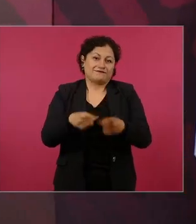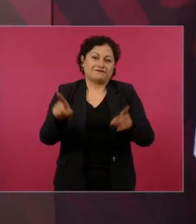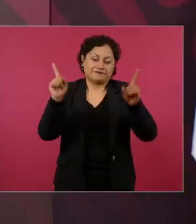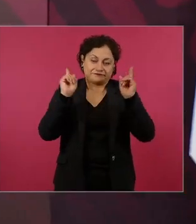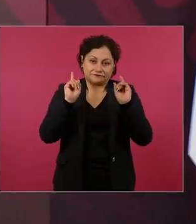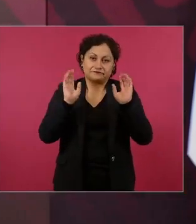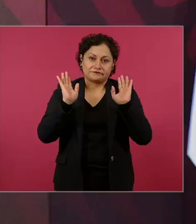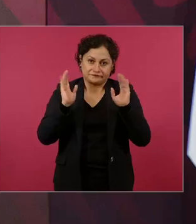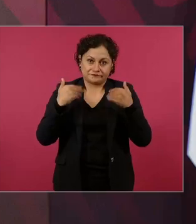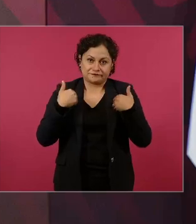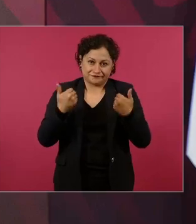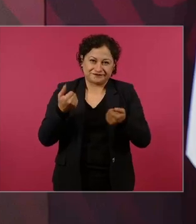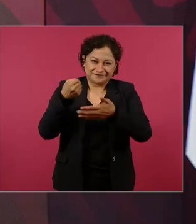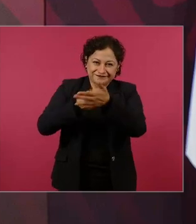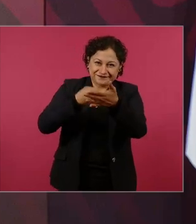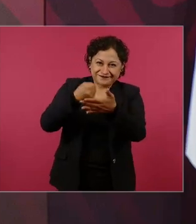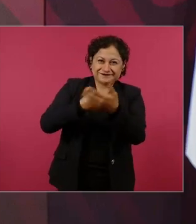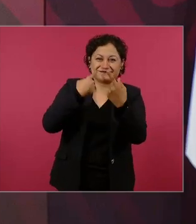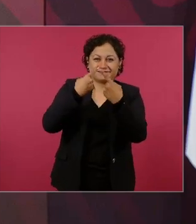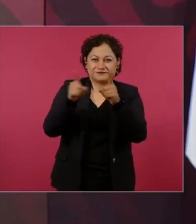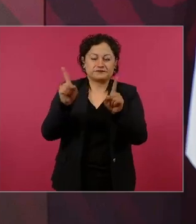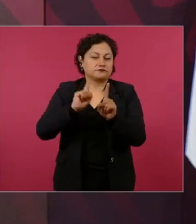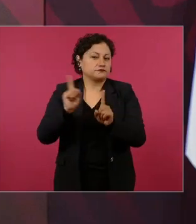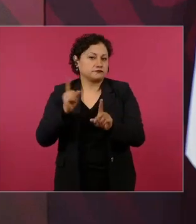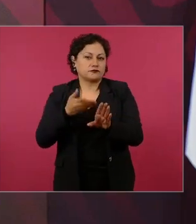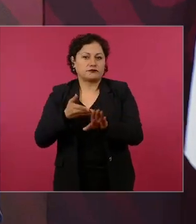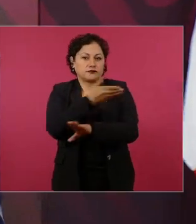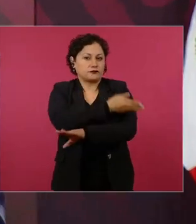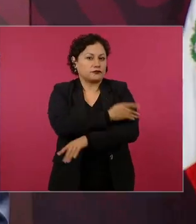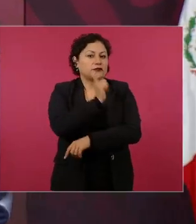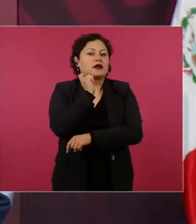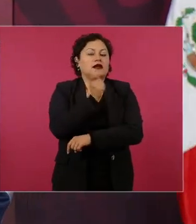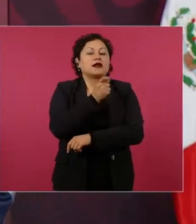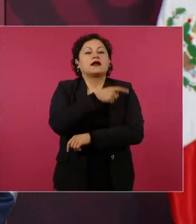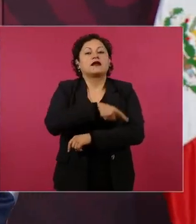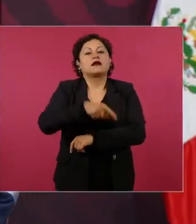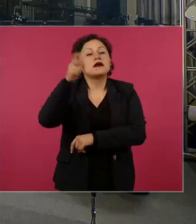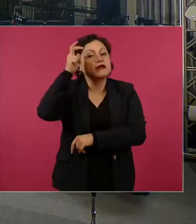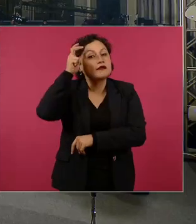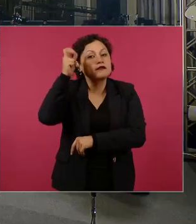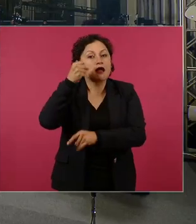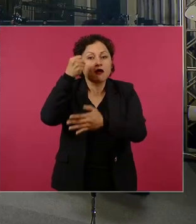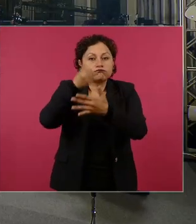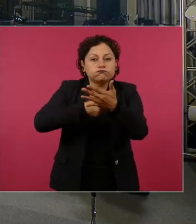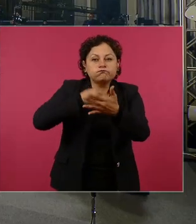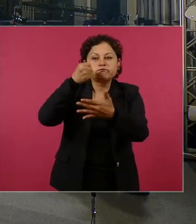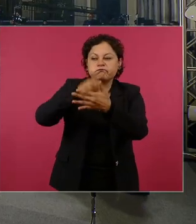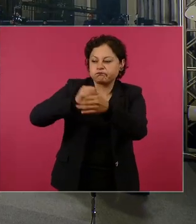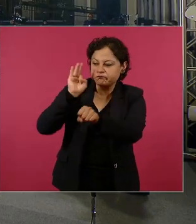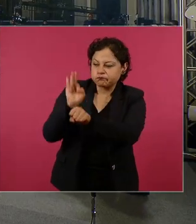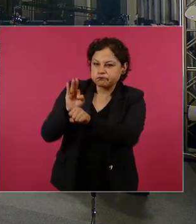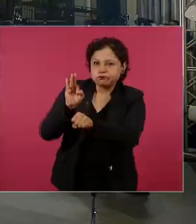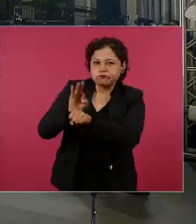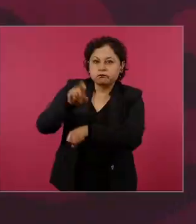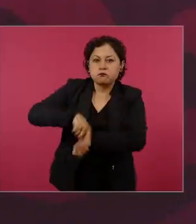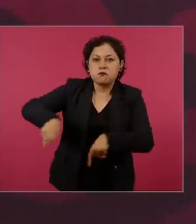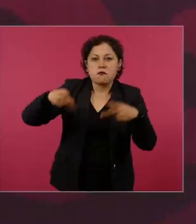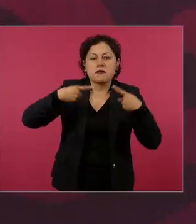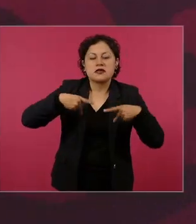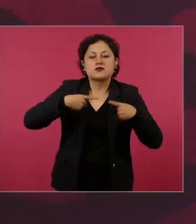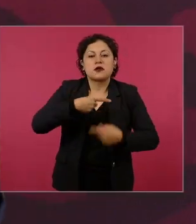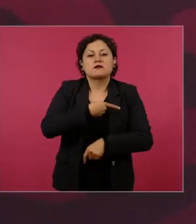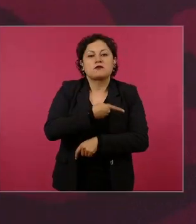Hidalgo lucha por los pobres, lucha en contra de la esclavitud.